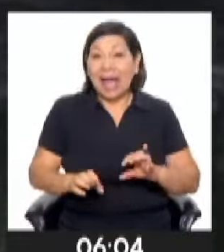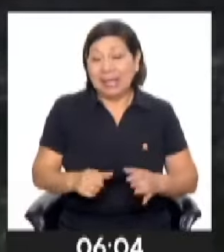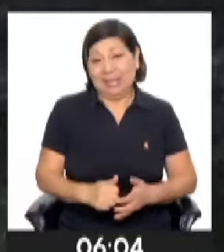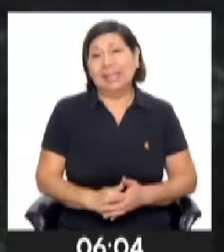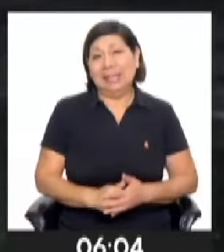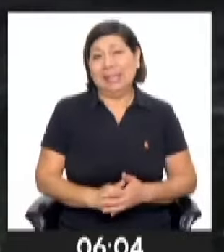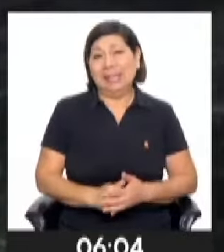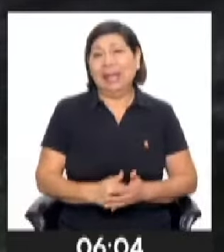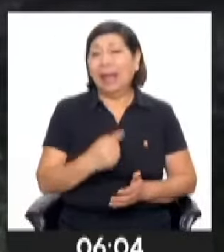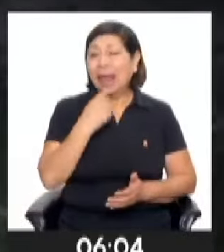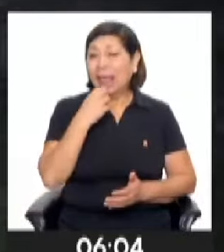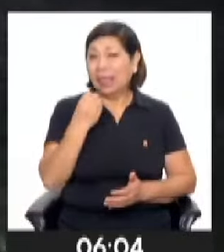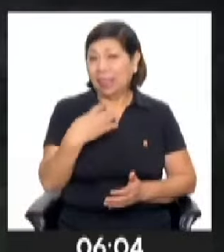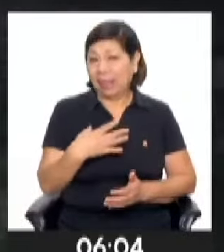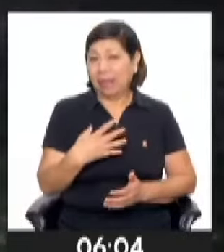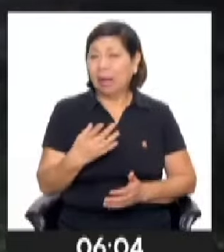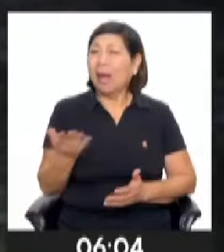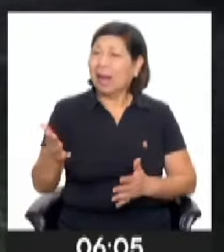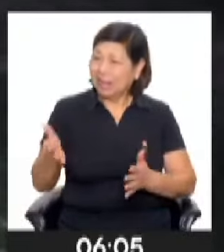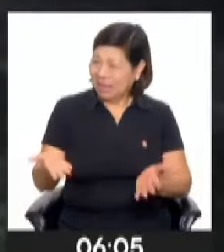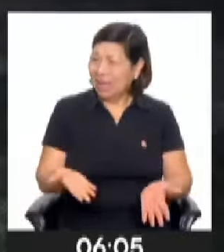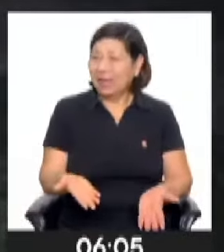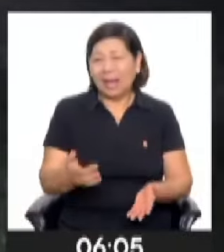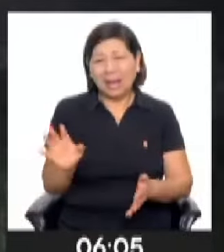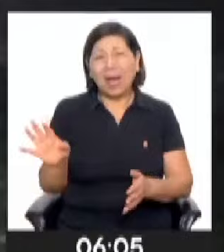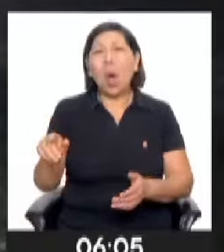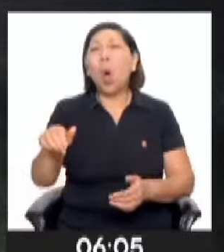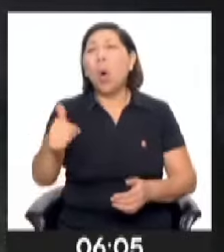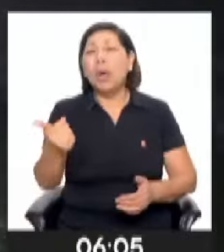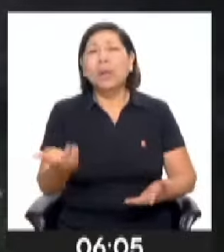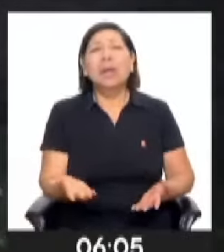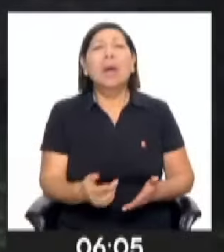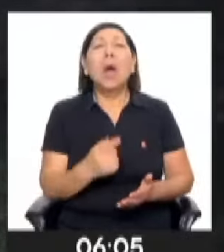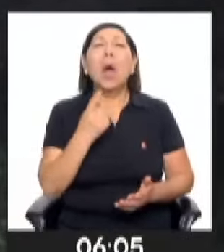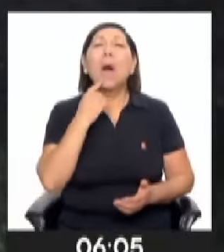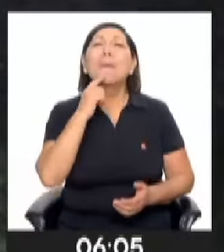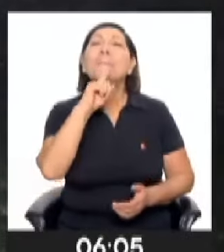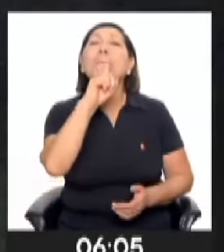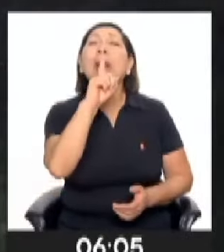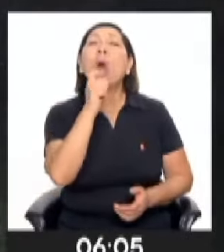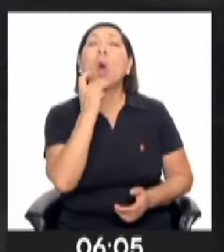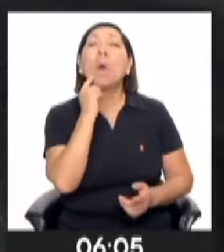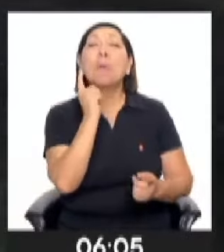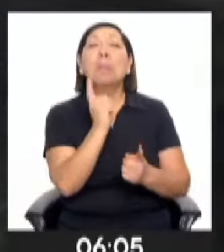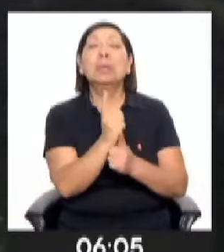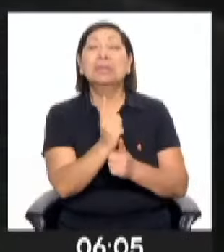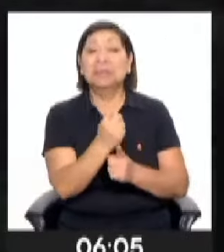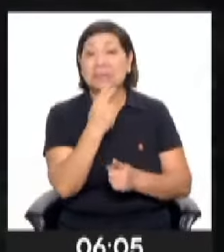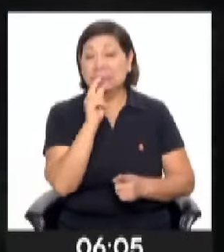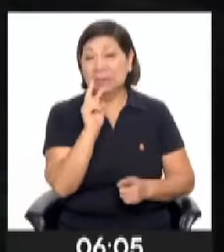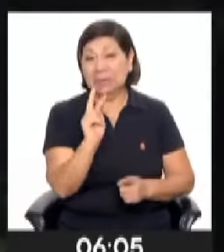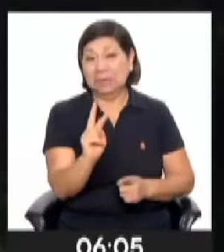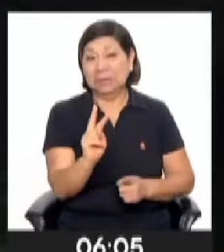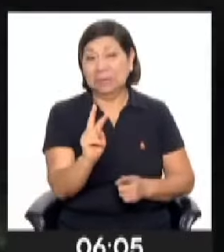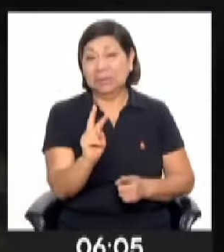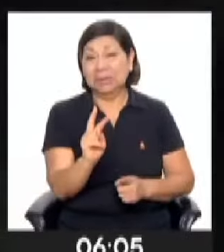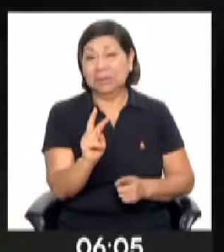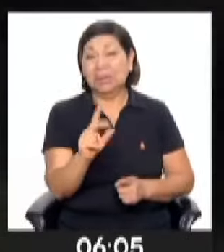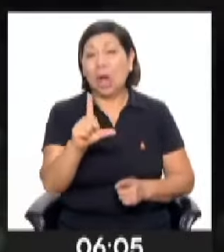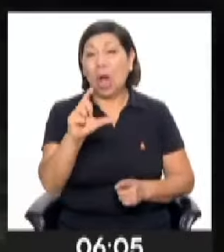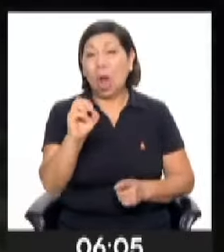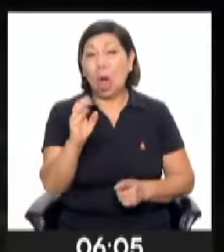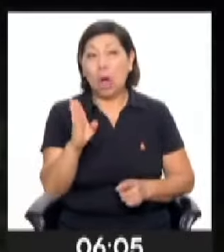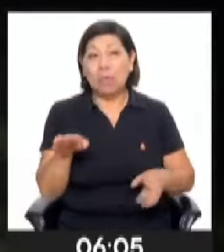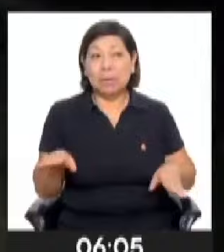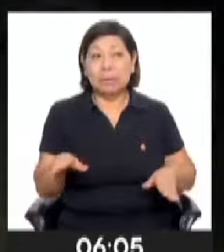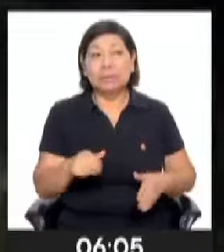ellos, nos indicaban, es que vengan autoridades a poder levantar. Caballero, ¿cómo está? Buenos días. Ah, hemos visto el cadáver de un lobo marino acá muy